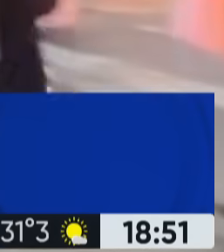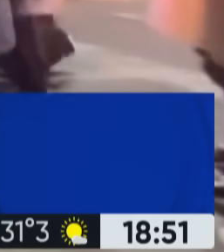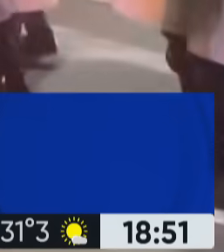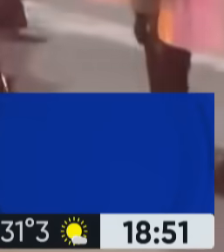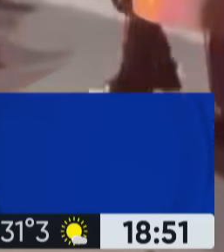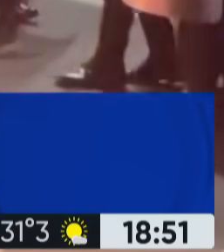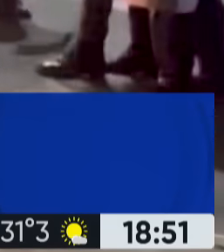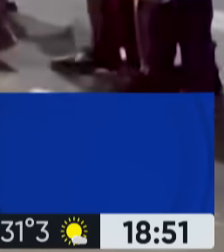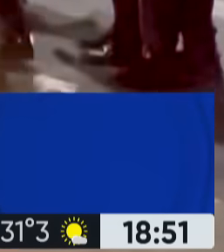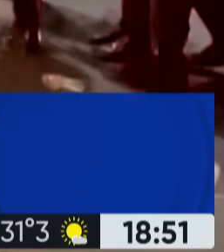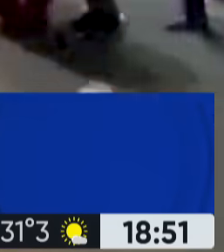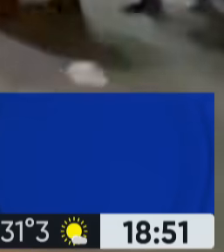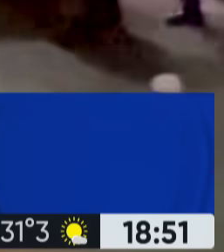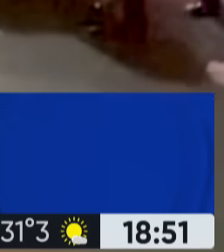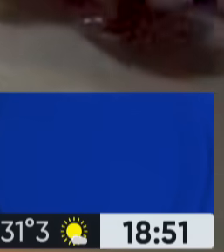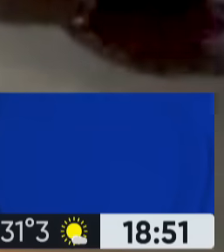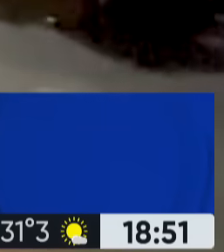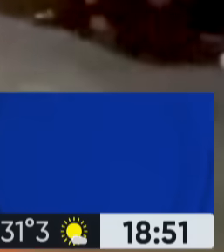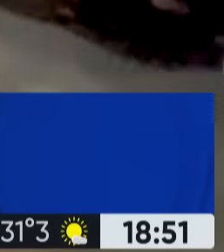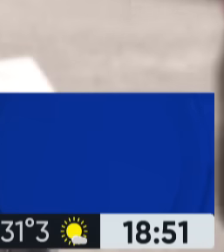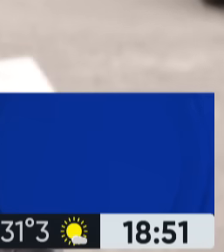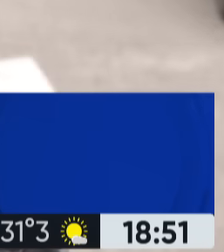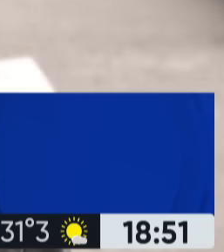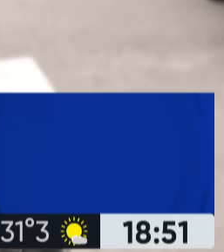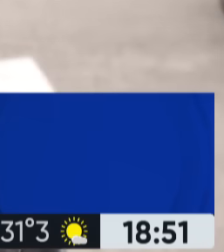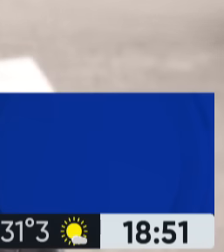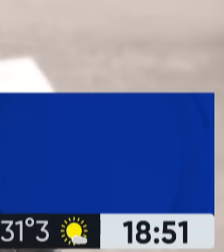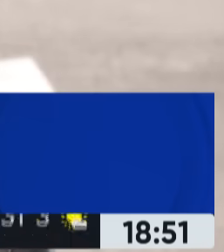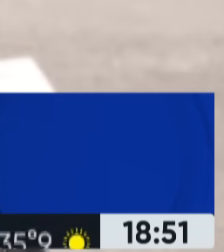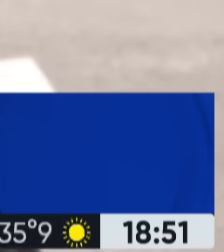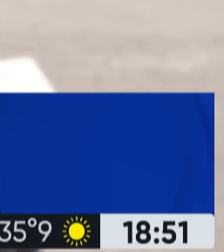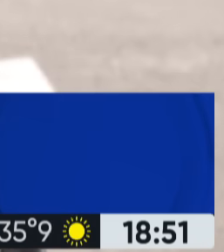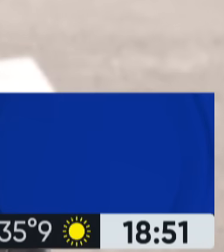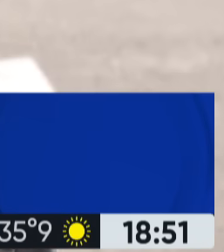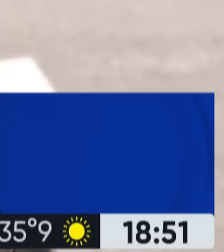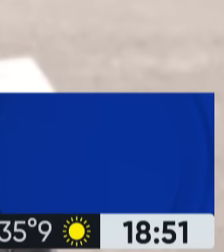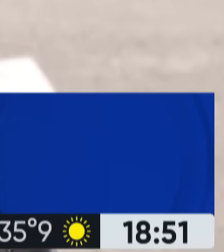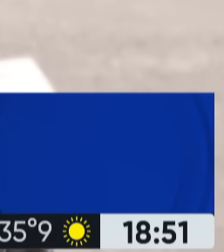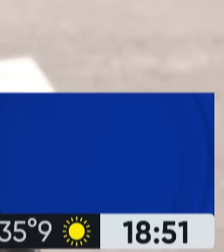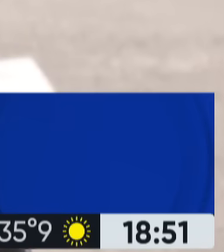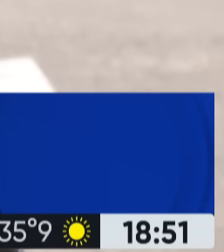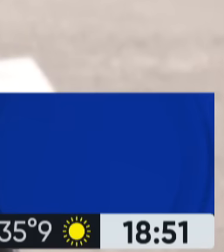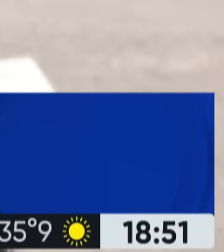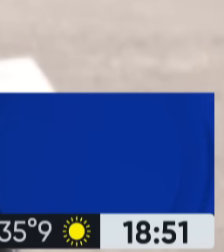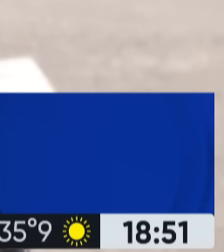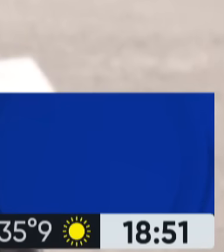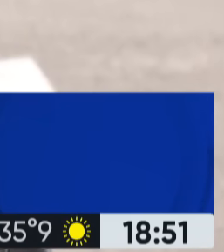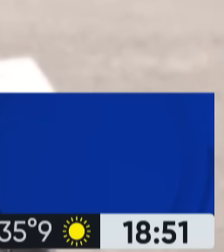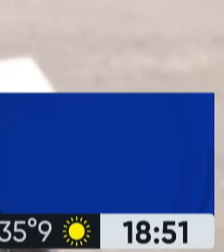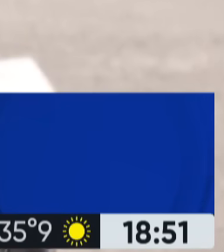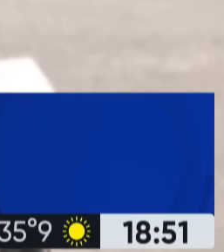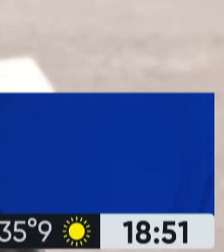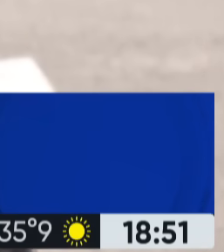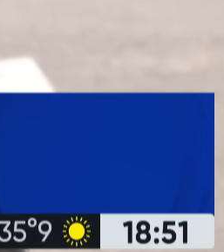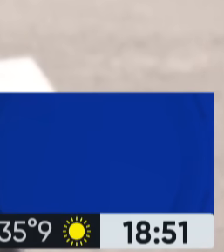de ello. La bandera se ha visto no solamente acá, sino como ya mencionas, en Nepal, en Indonesia, que son donde se han